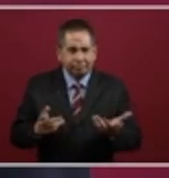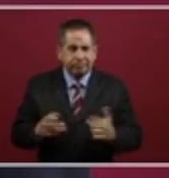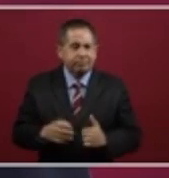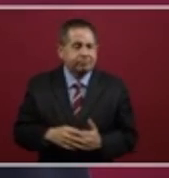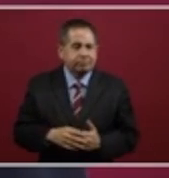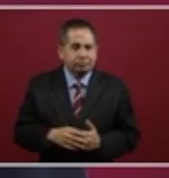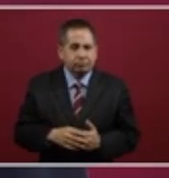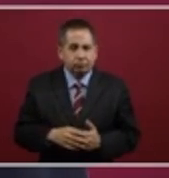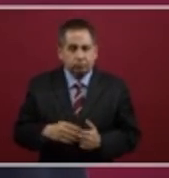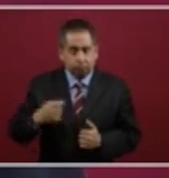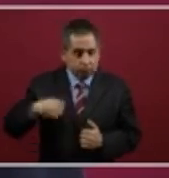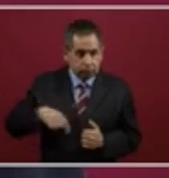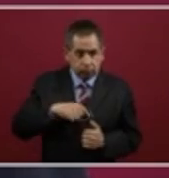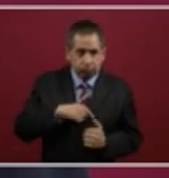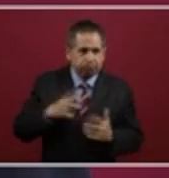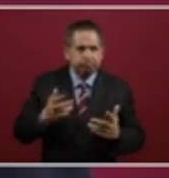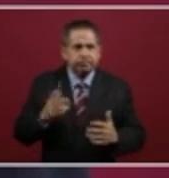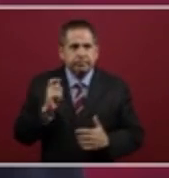¿hemos